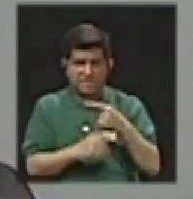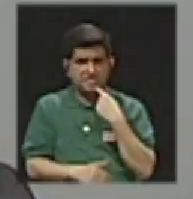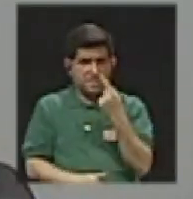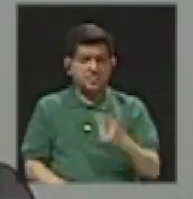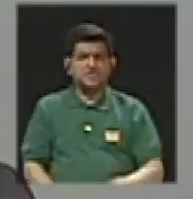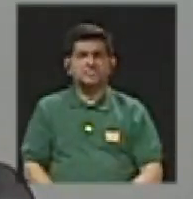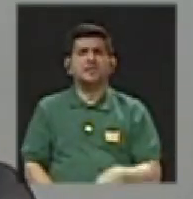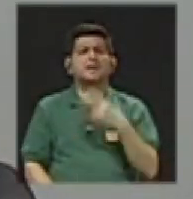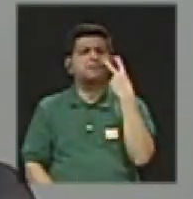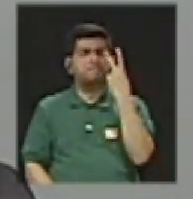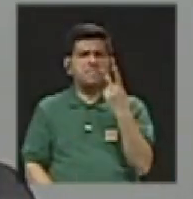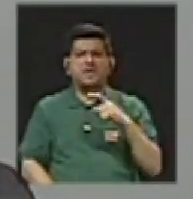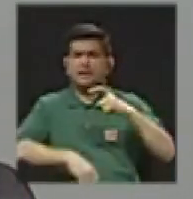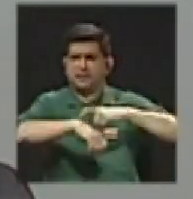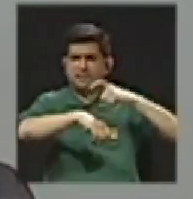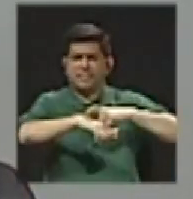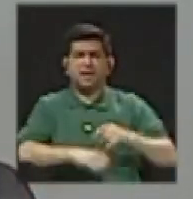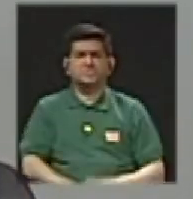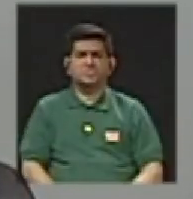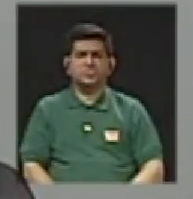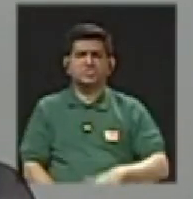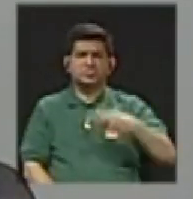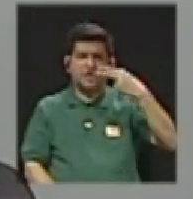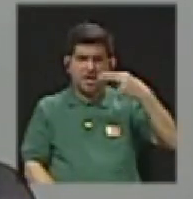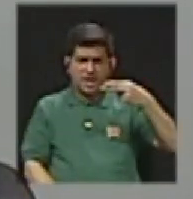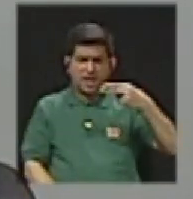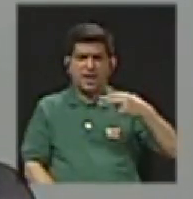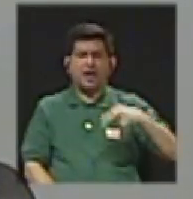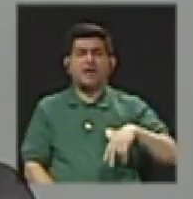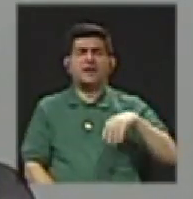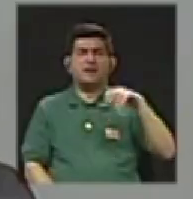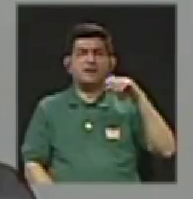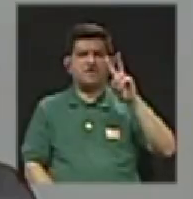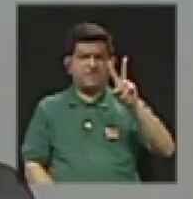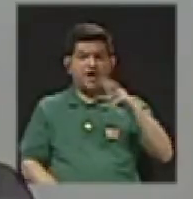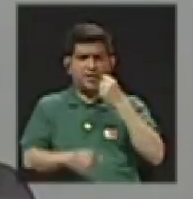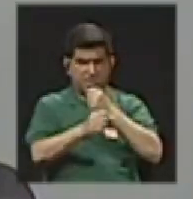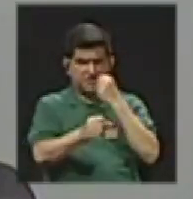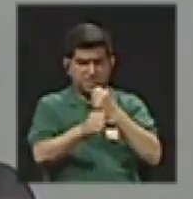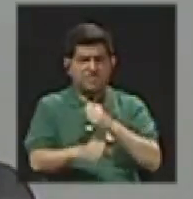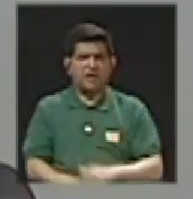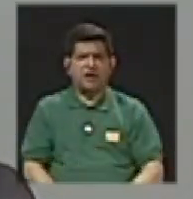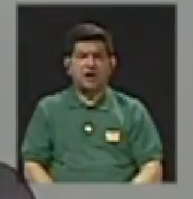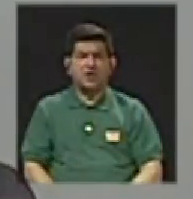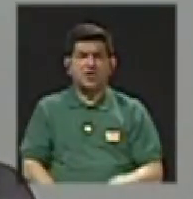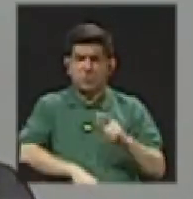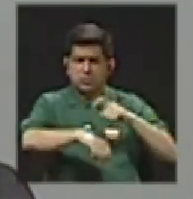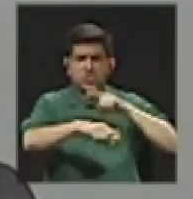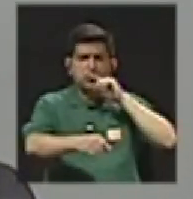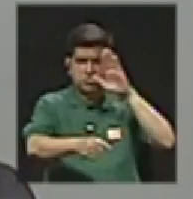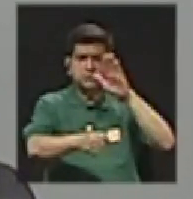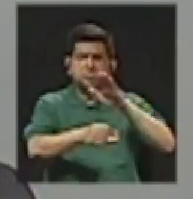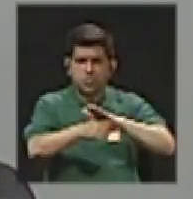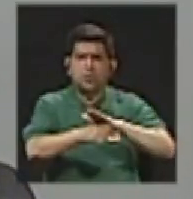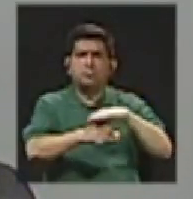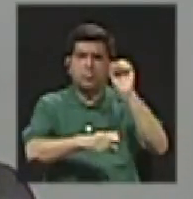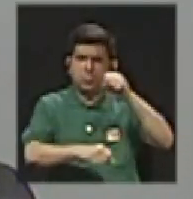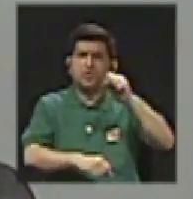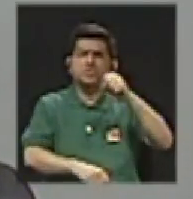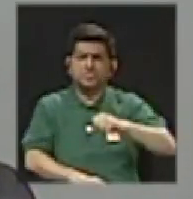que vean ustedes que los plazos en que don Henry trabaja y en general son plazos que cumplen con mucho